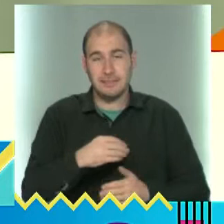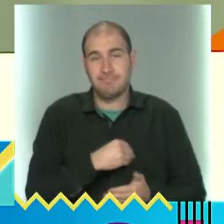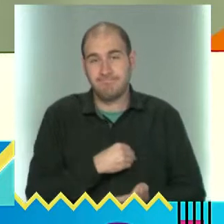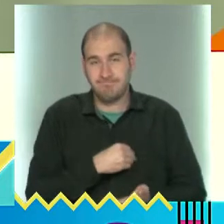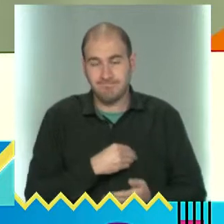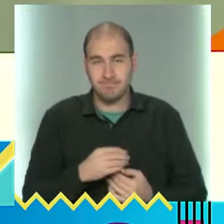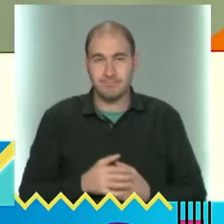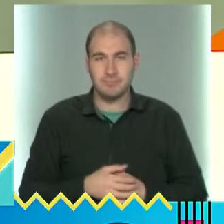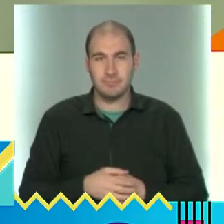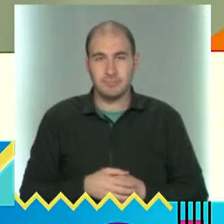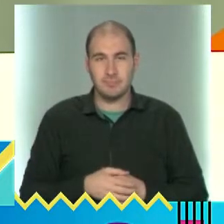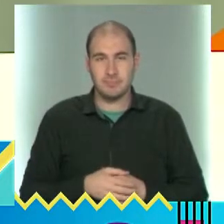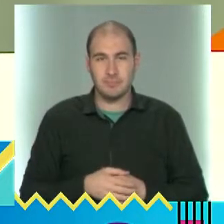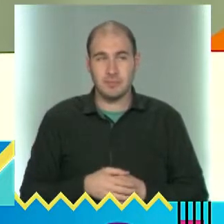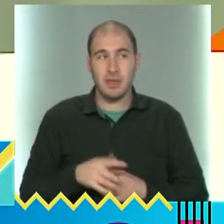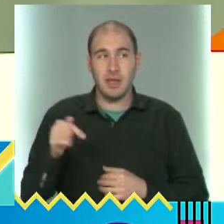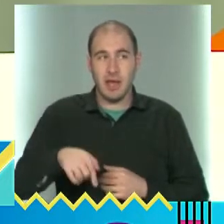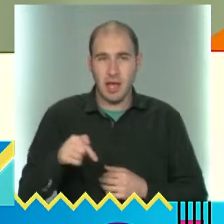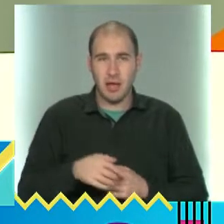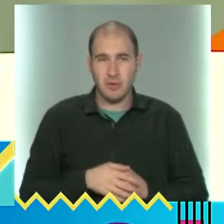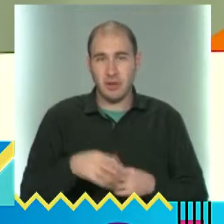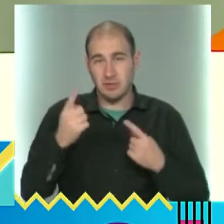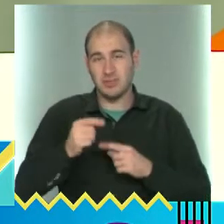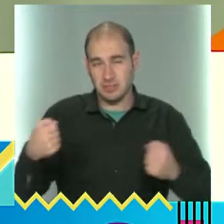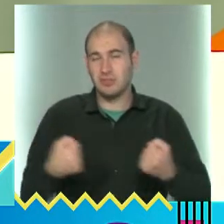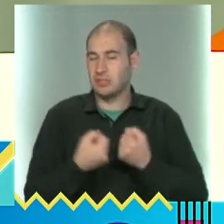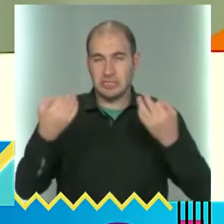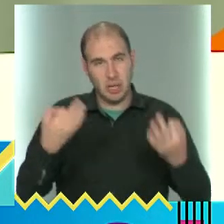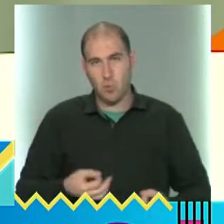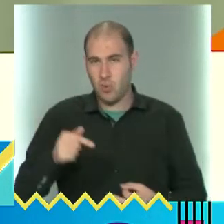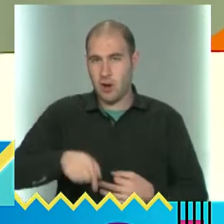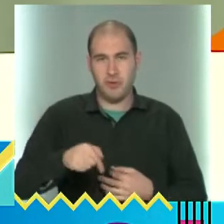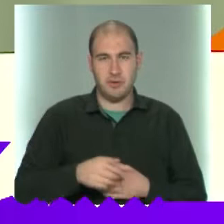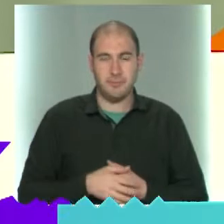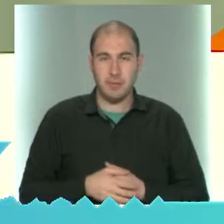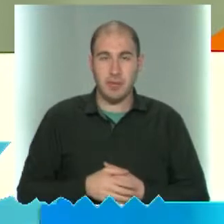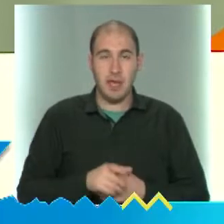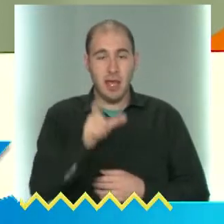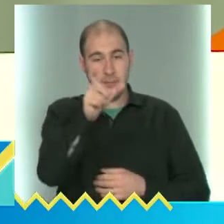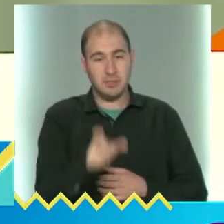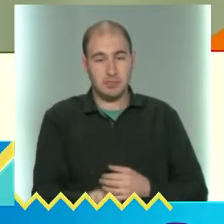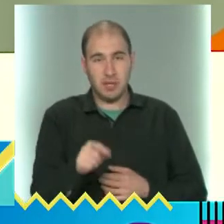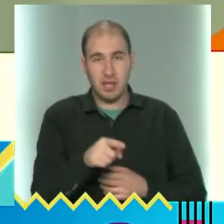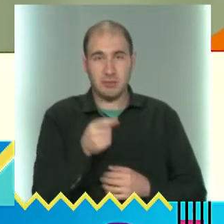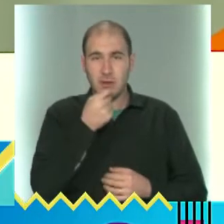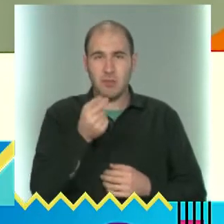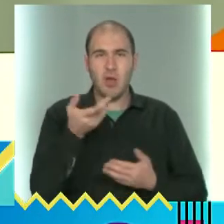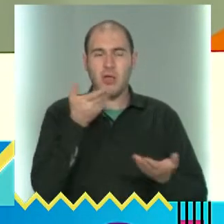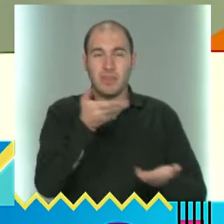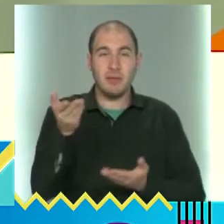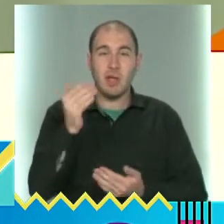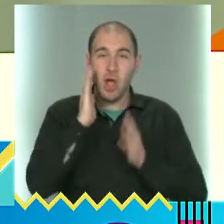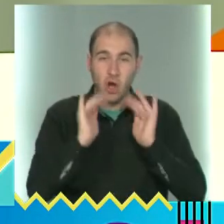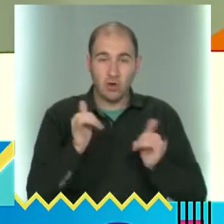lamentablemente en este momento debe estar ocurriendo alguno. Una persona que hacía un delivery, un joven que